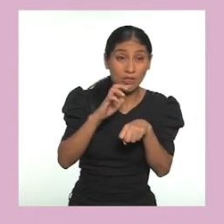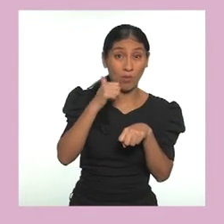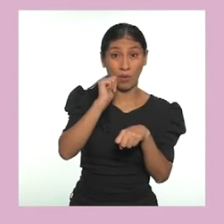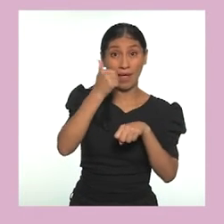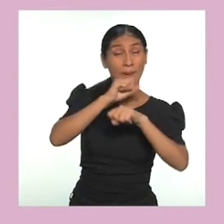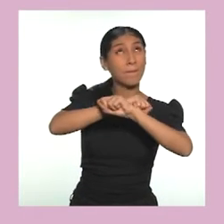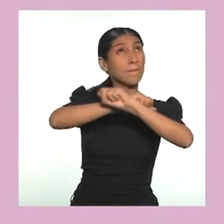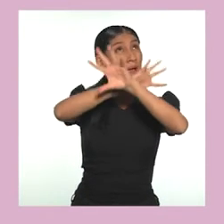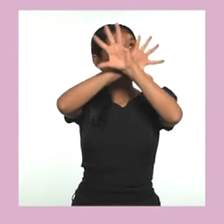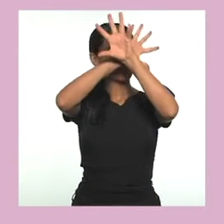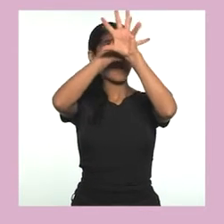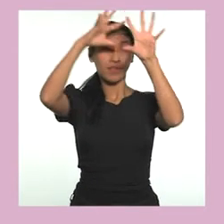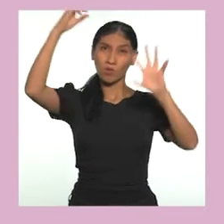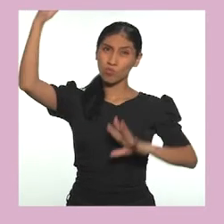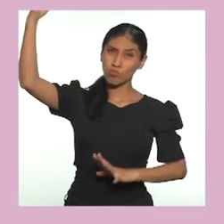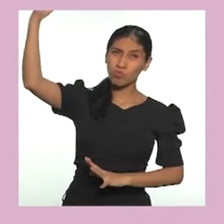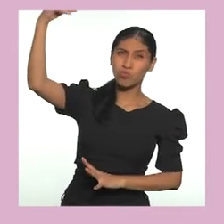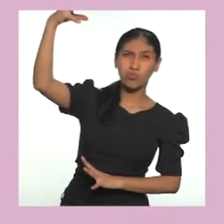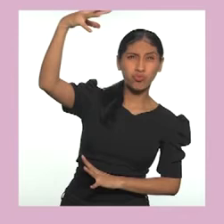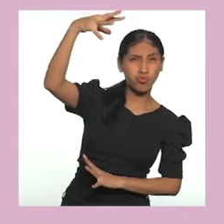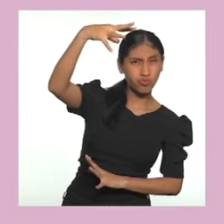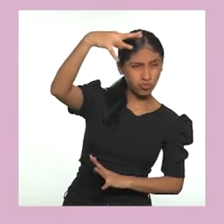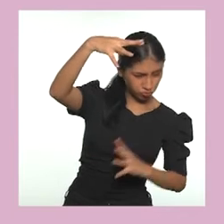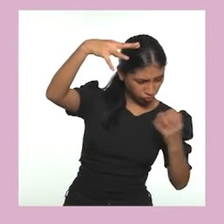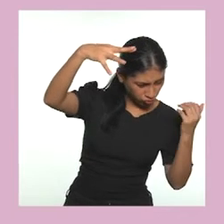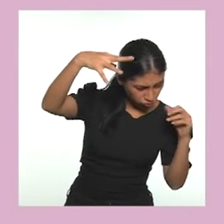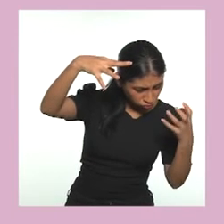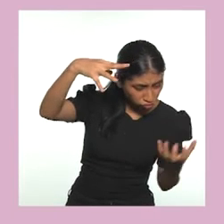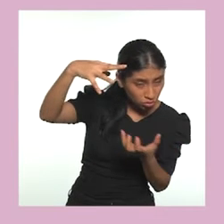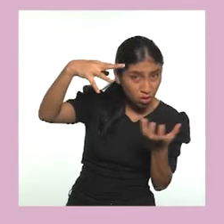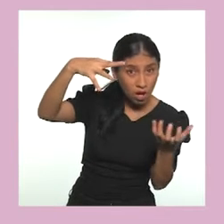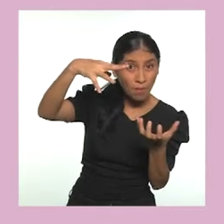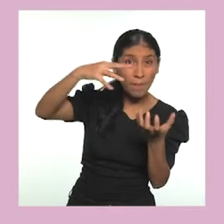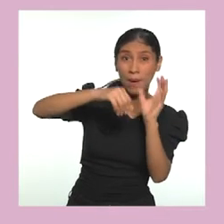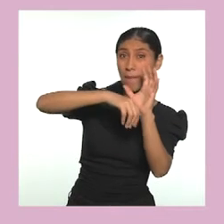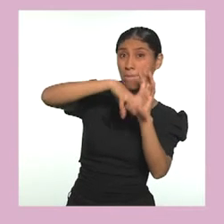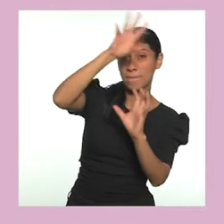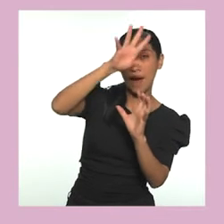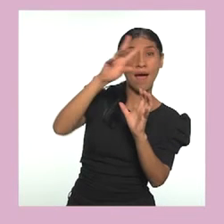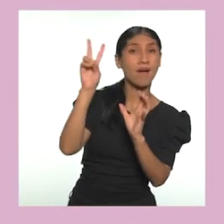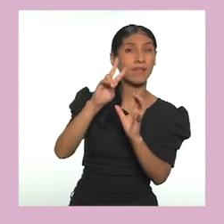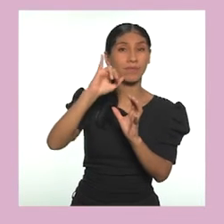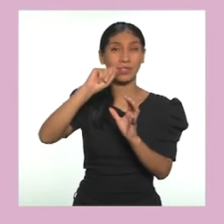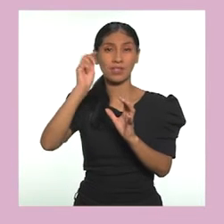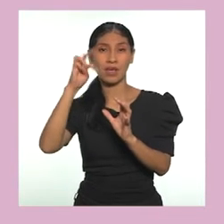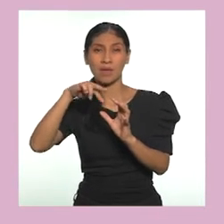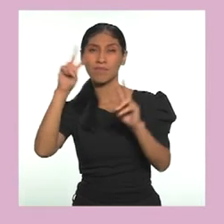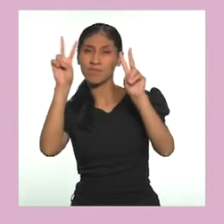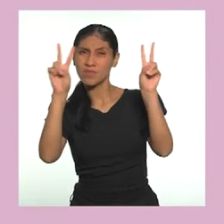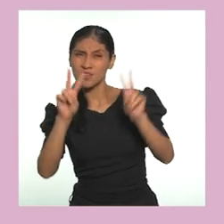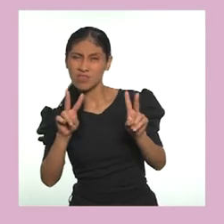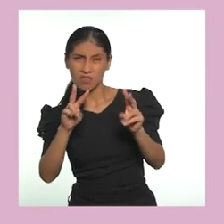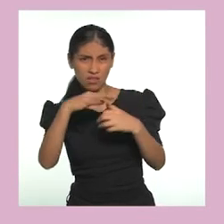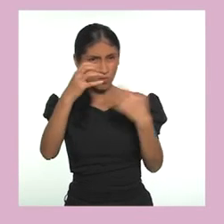siguiente salía el sol para darle más vitaminas y todo se